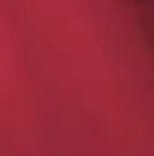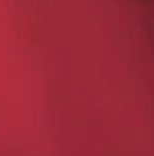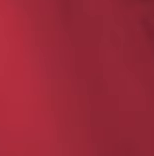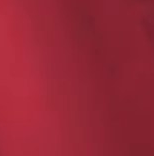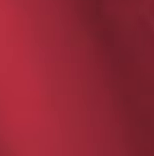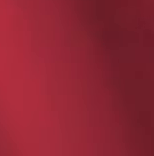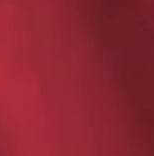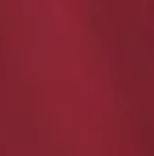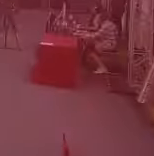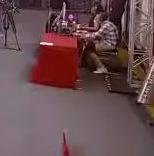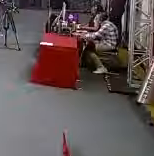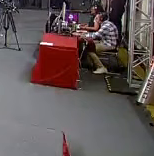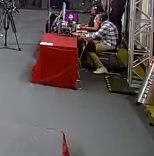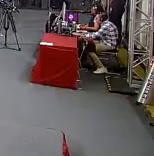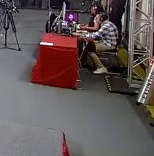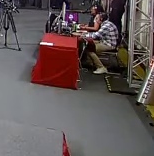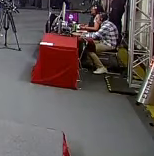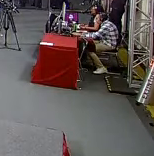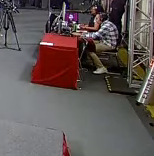Gobierno de México.